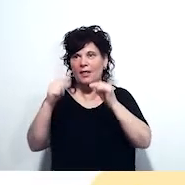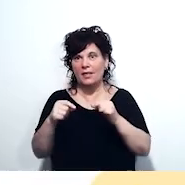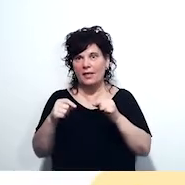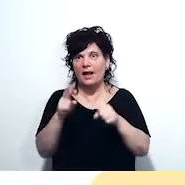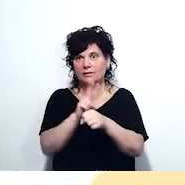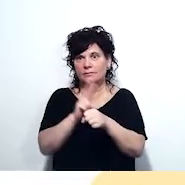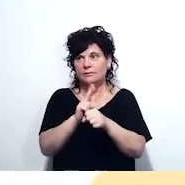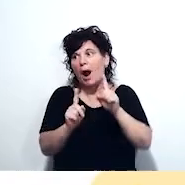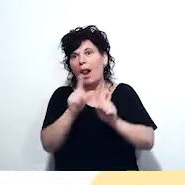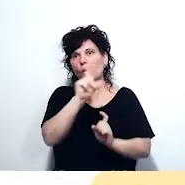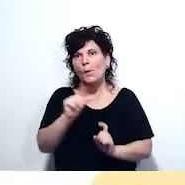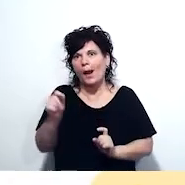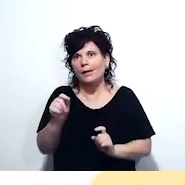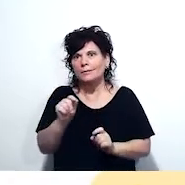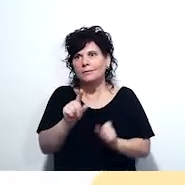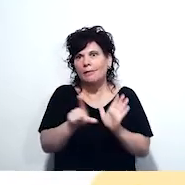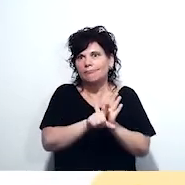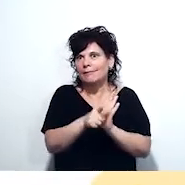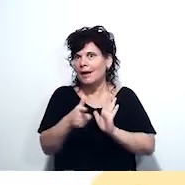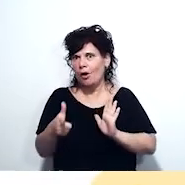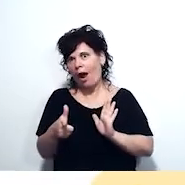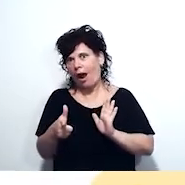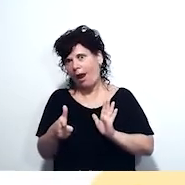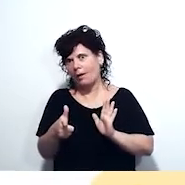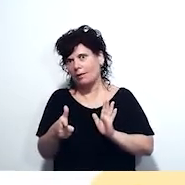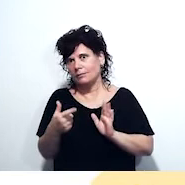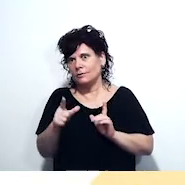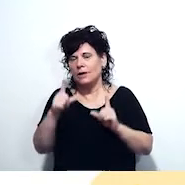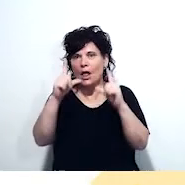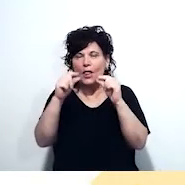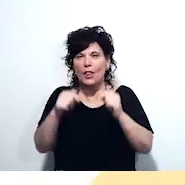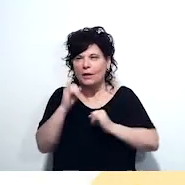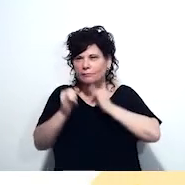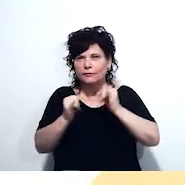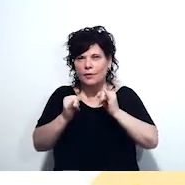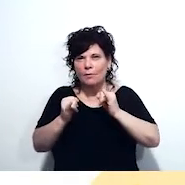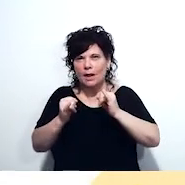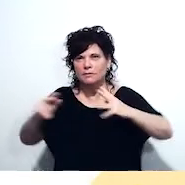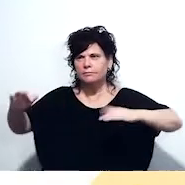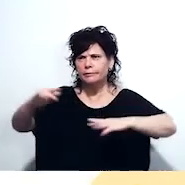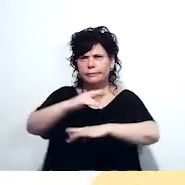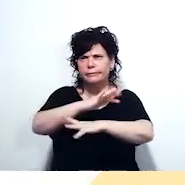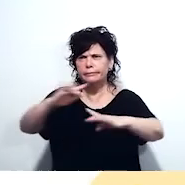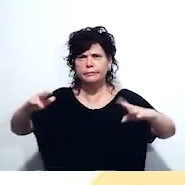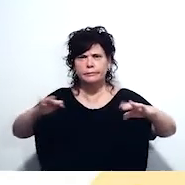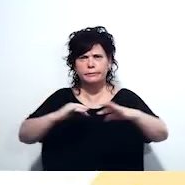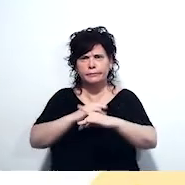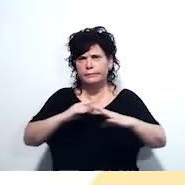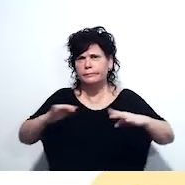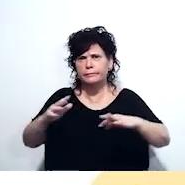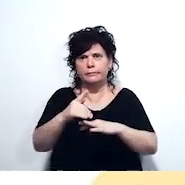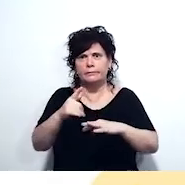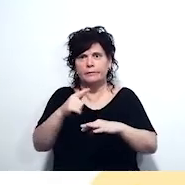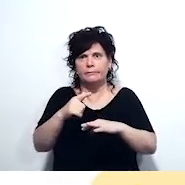algunos países ni siquiera las tienen, y los datos van y vienen de un país a otro. Entonces, el fenómeno de la pandemia, que todo sucedió